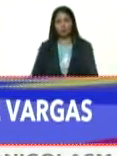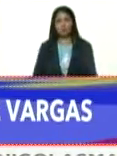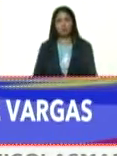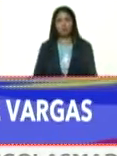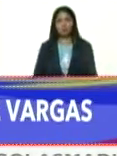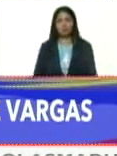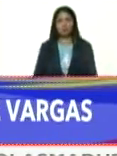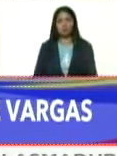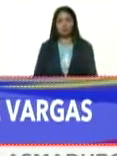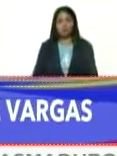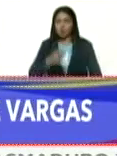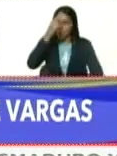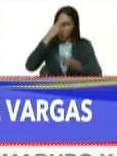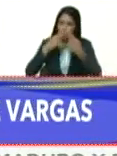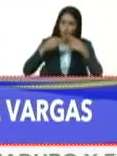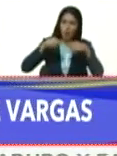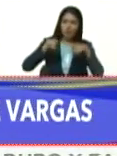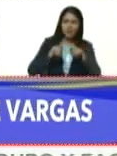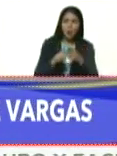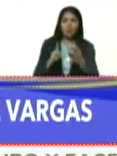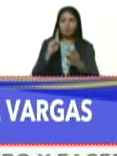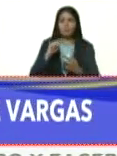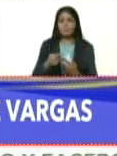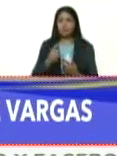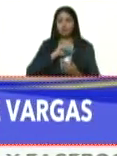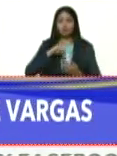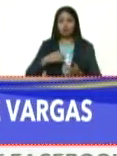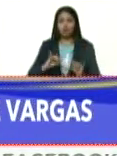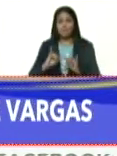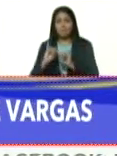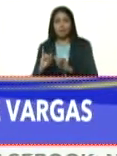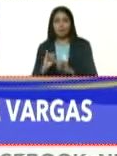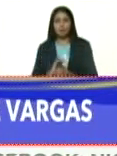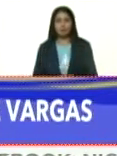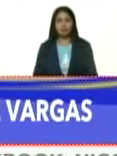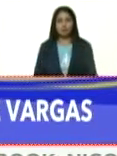rendir homenaje, porque nosotros